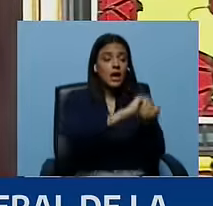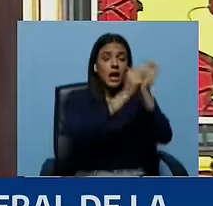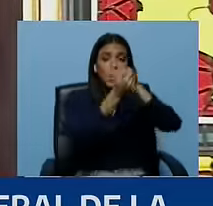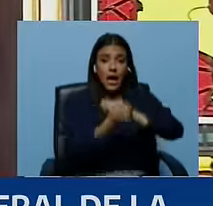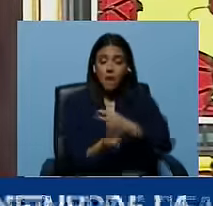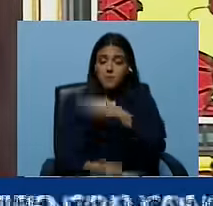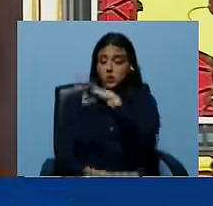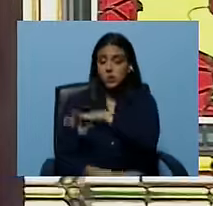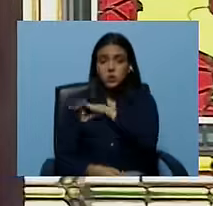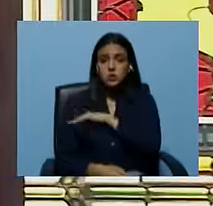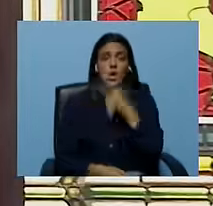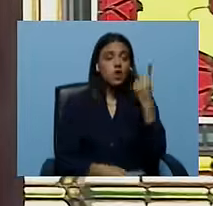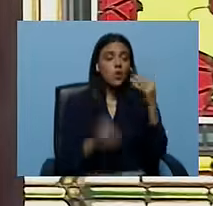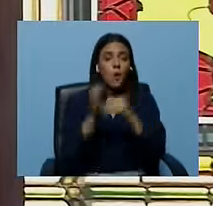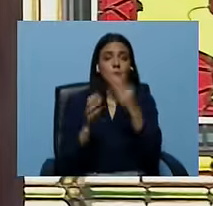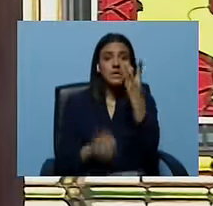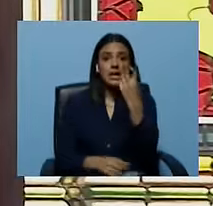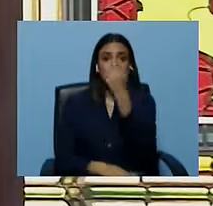socialismo,